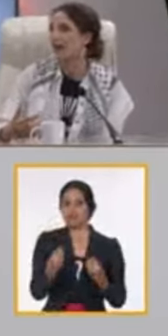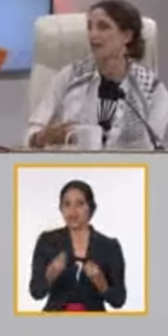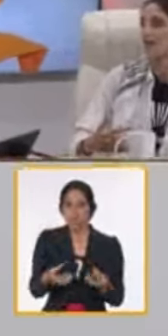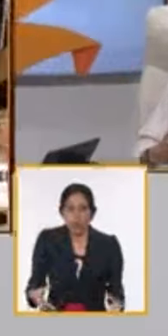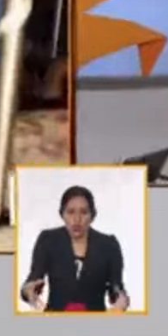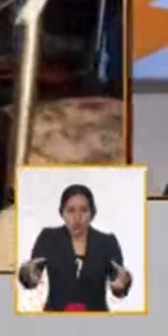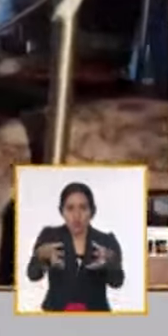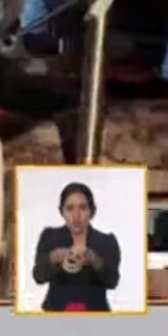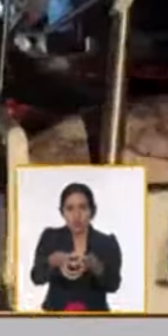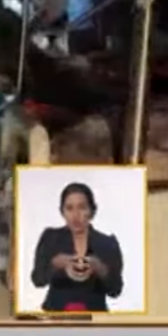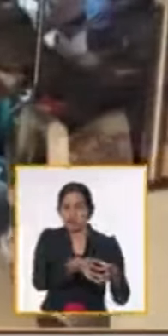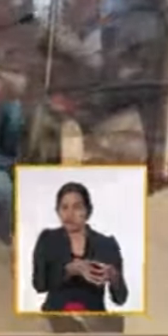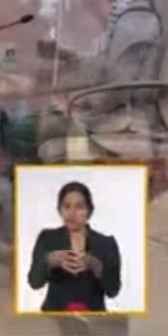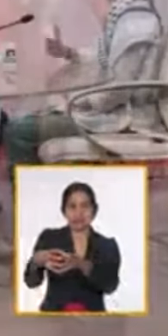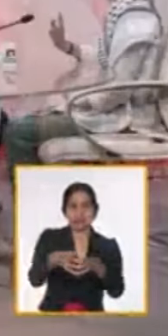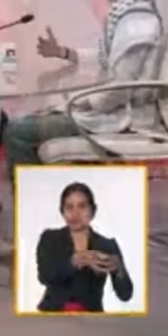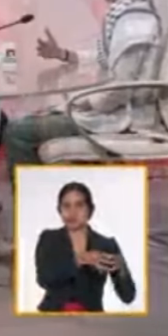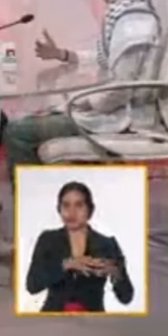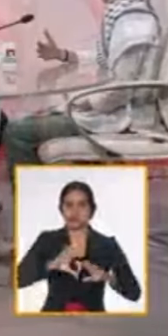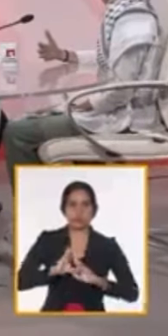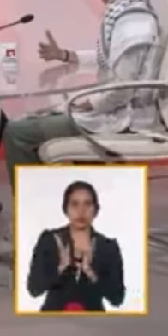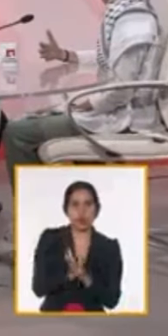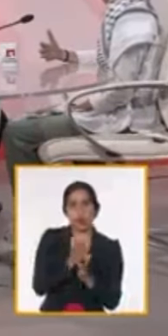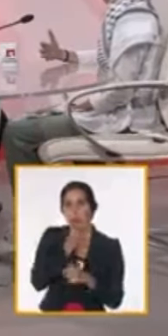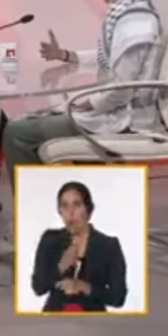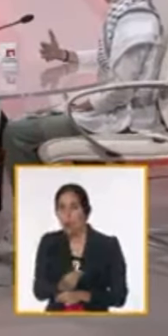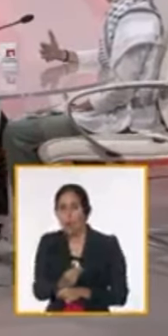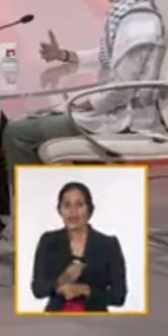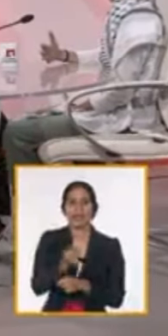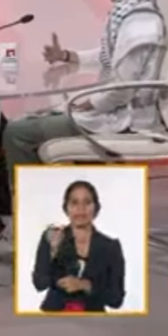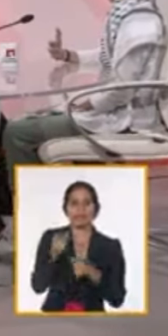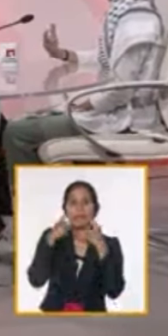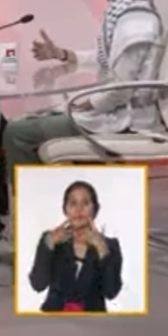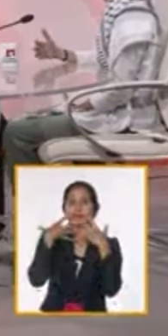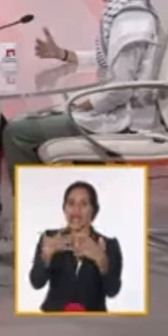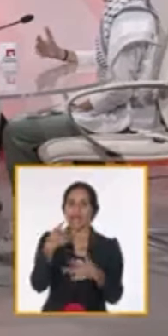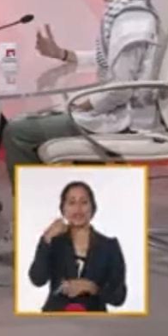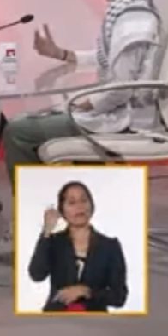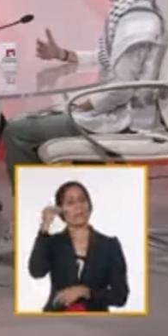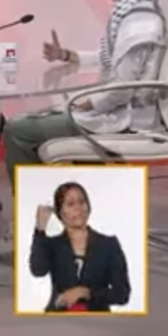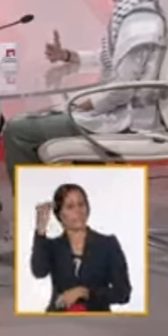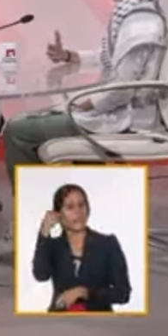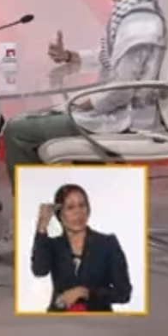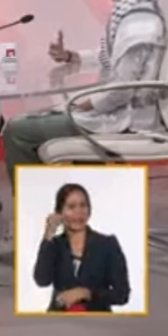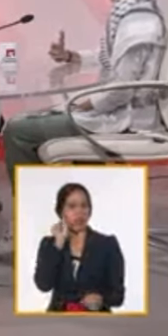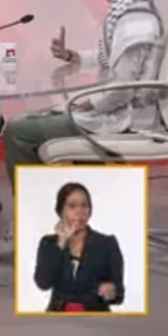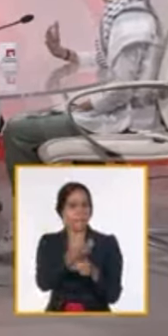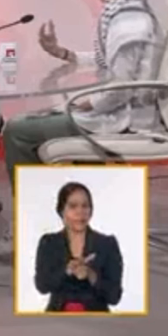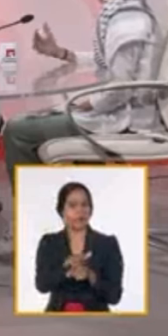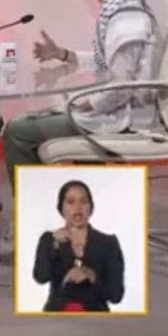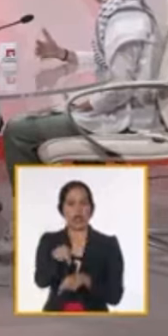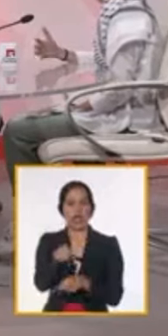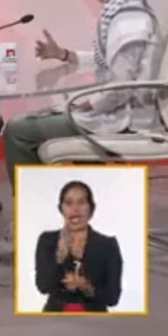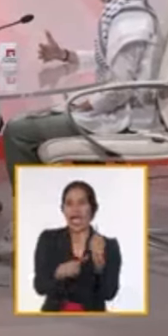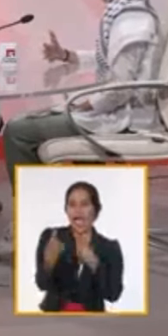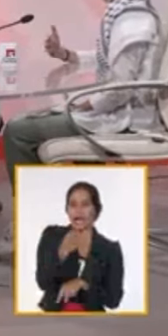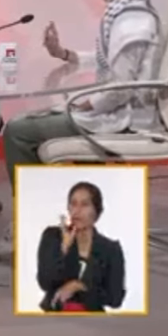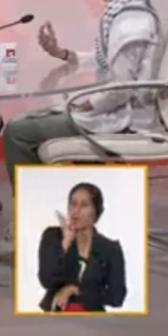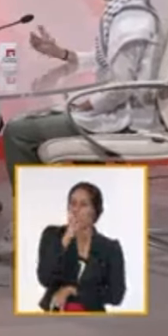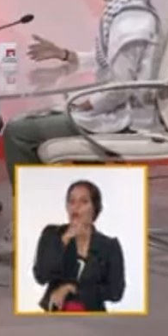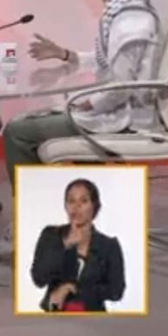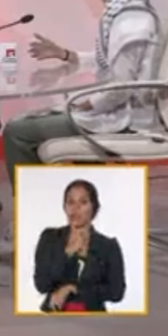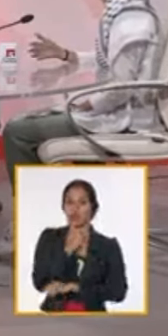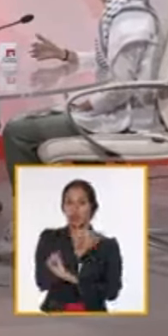movilizaciones y creo que es el comienzo de algo muy bello,